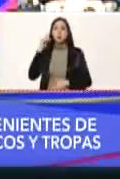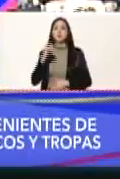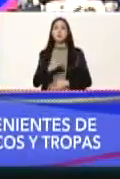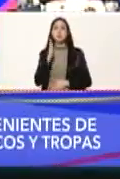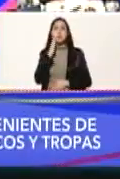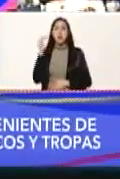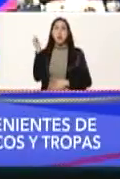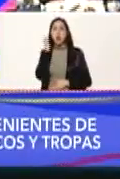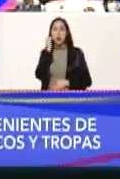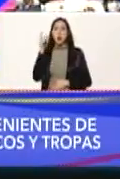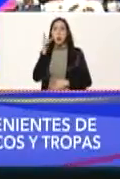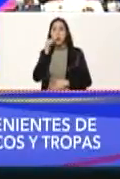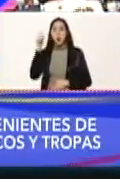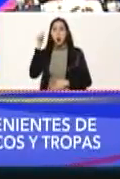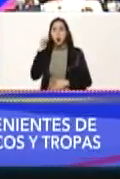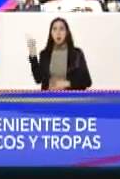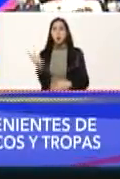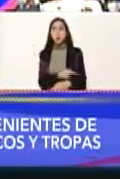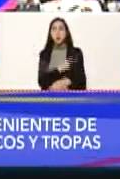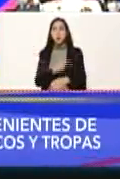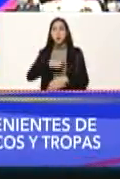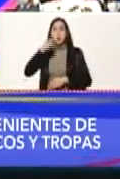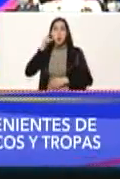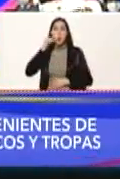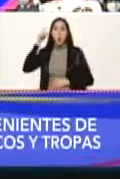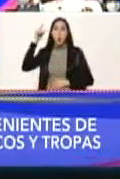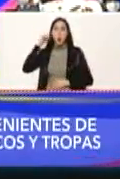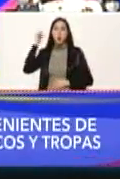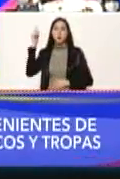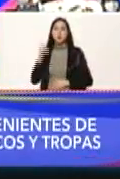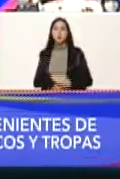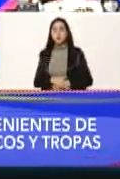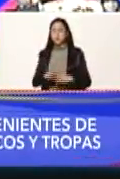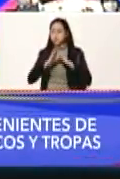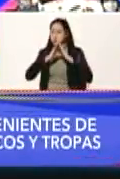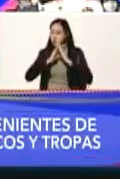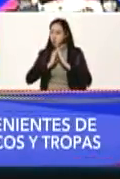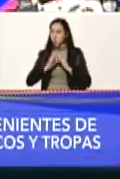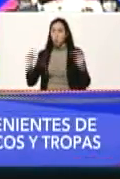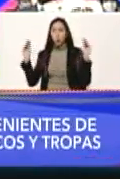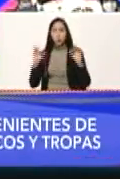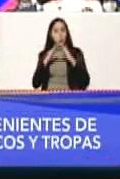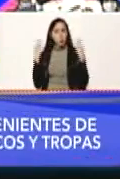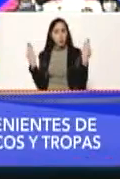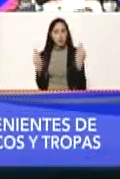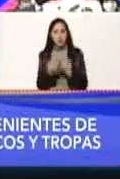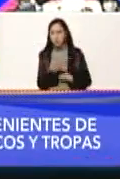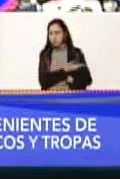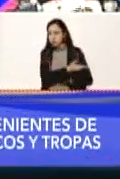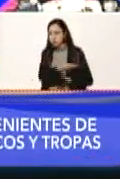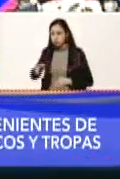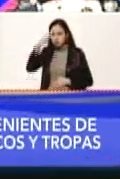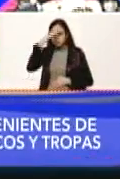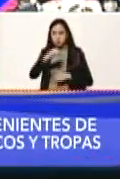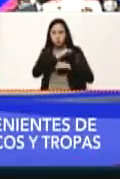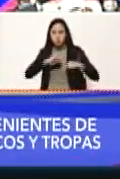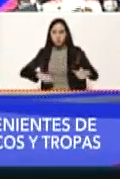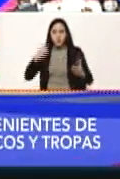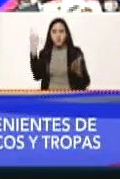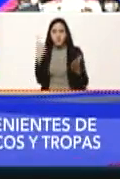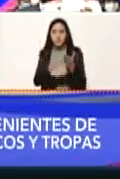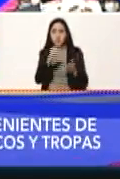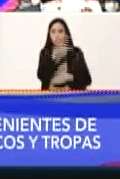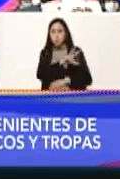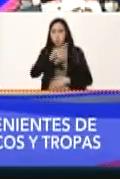madrinas, padrinas, hermanos, hermanas, de toda esta muchachada, 1052